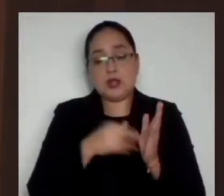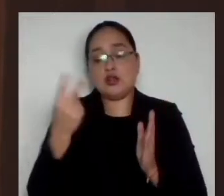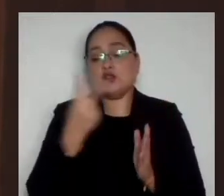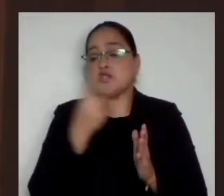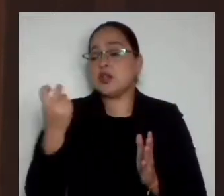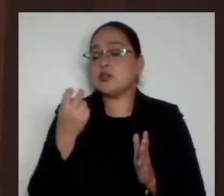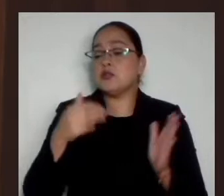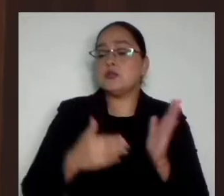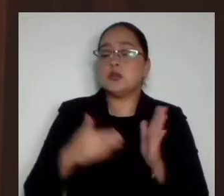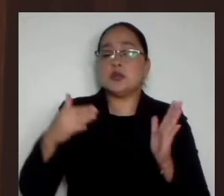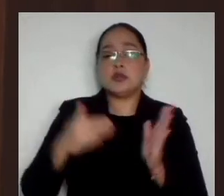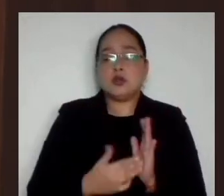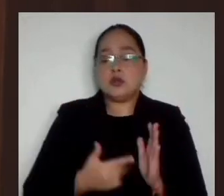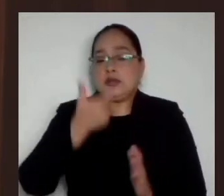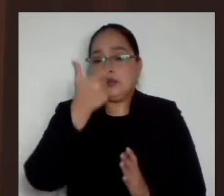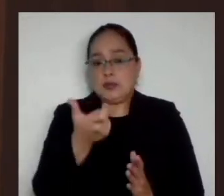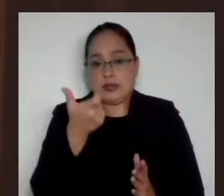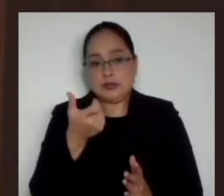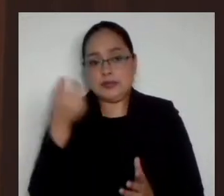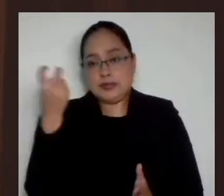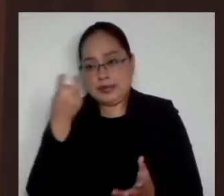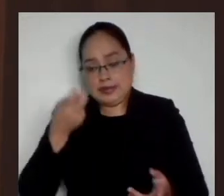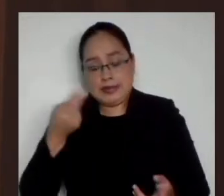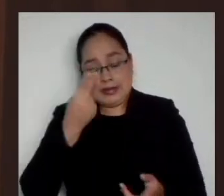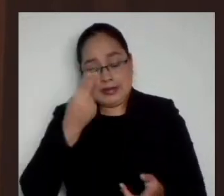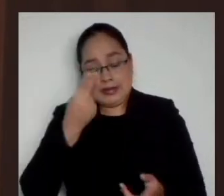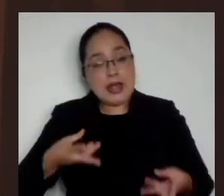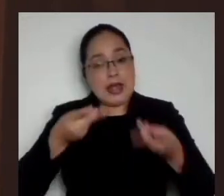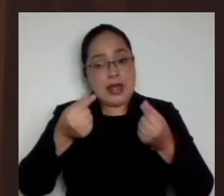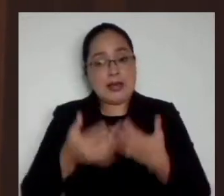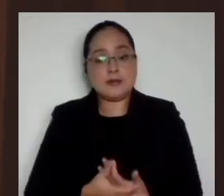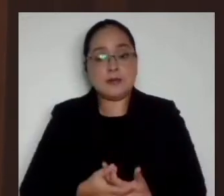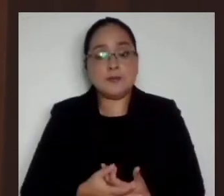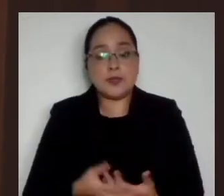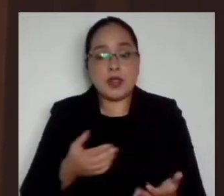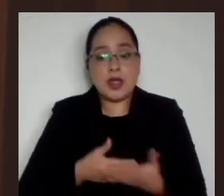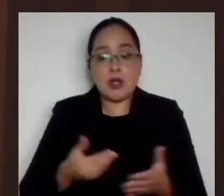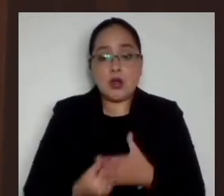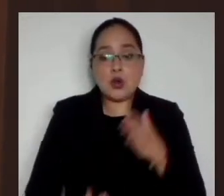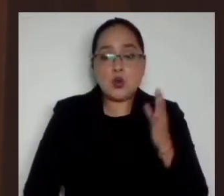pesos. Eso es una reasignación de ese presupuesto.